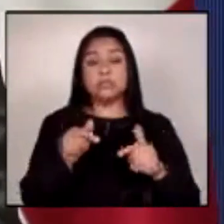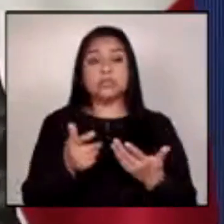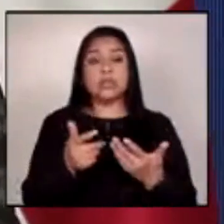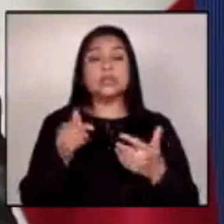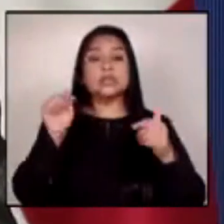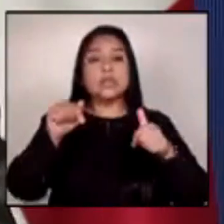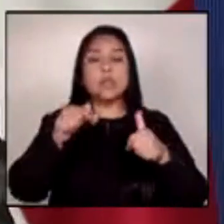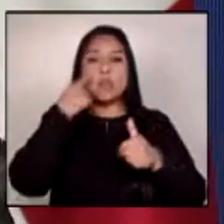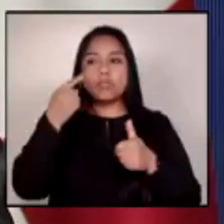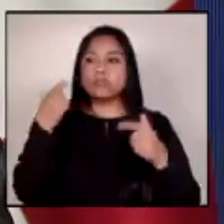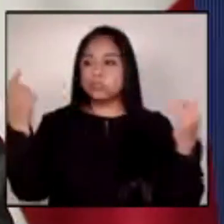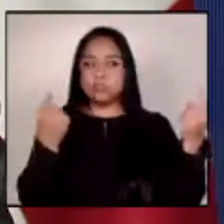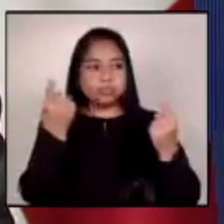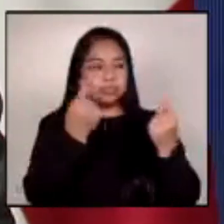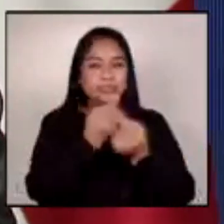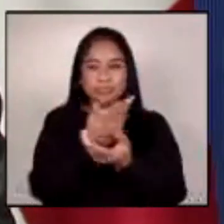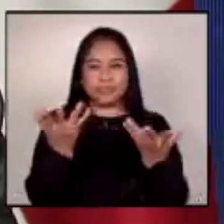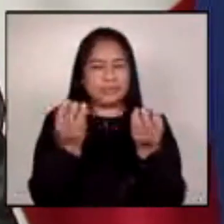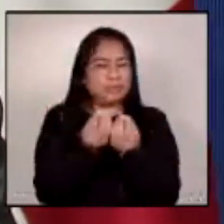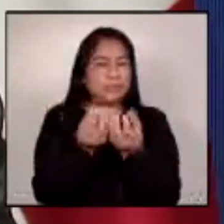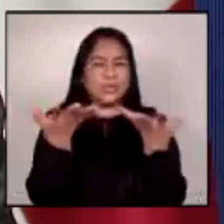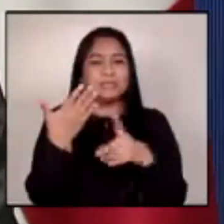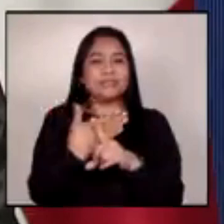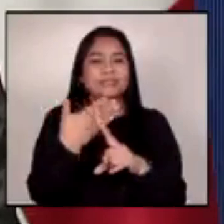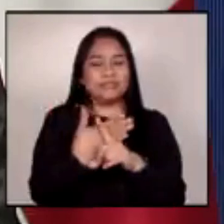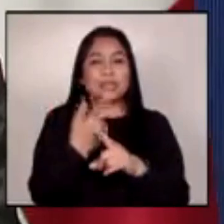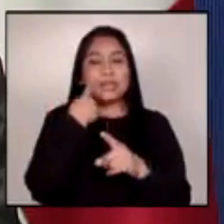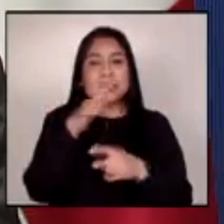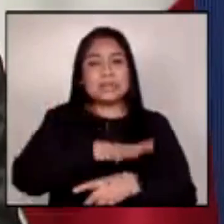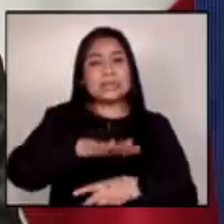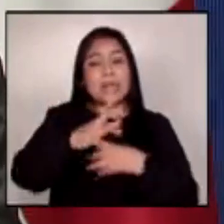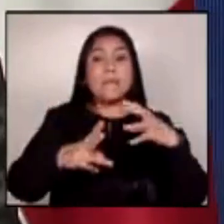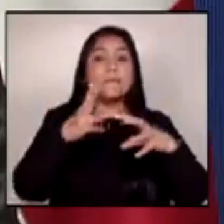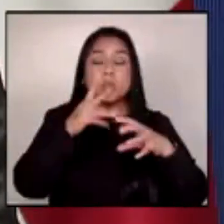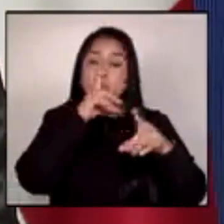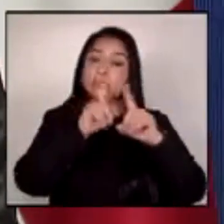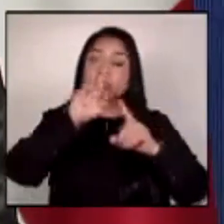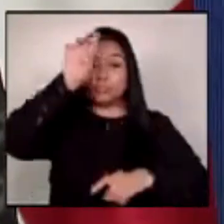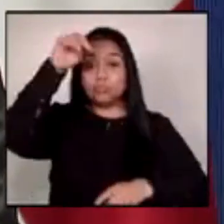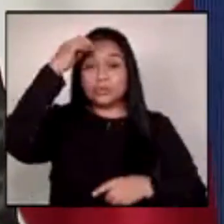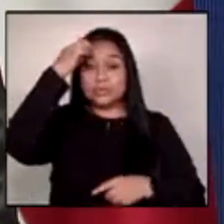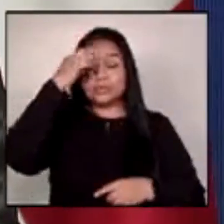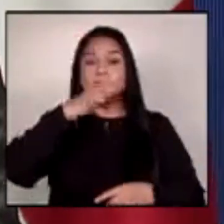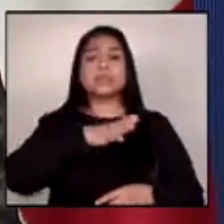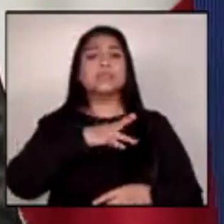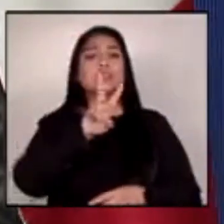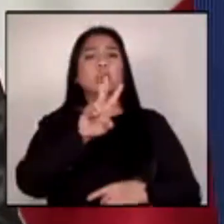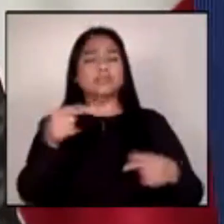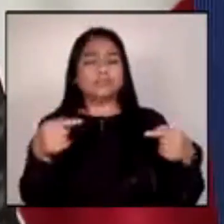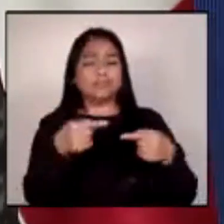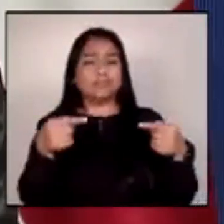estamos rodeados por desafíos a nivel global y político. Tenemos dos guerras